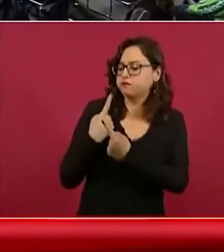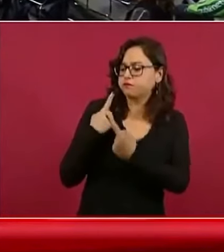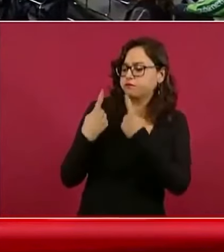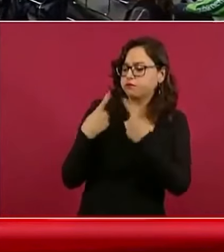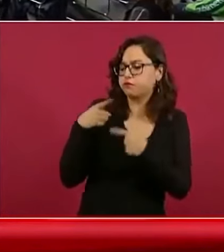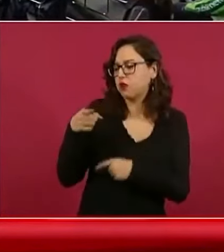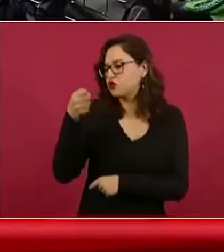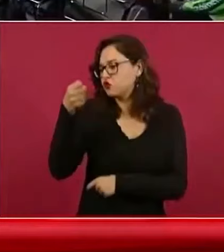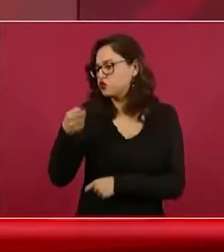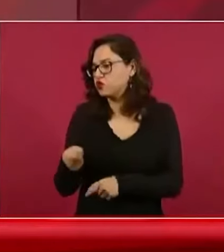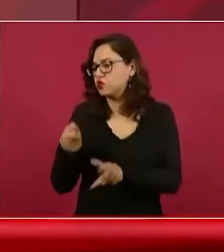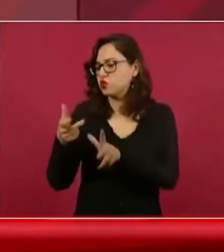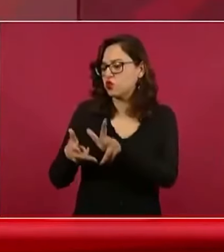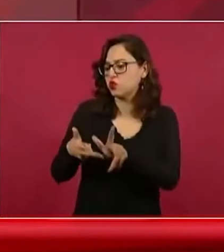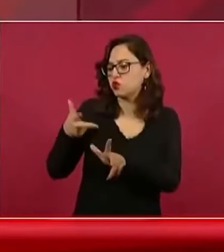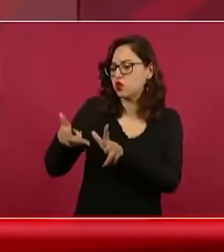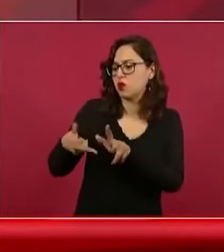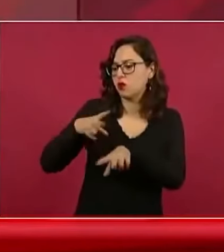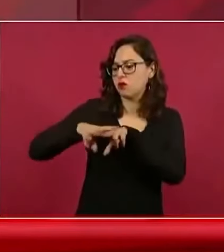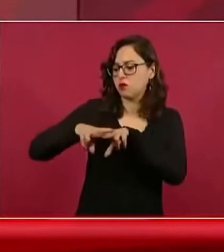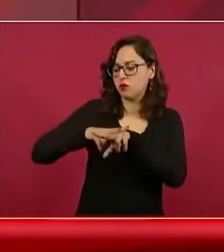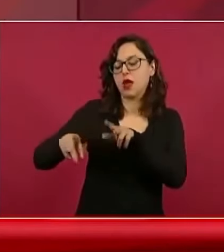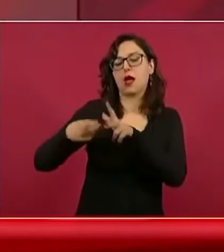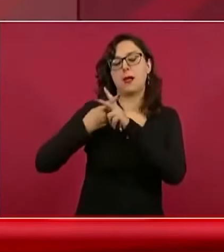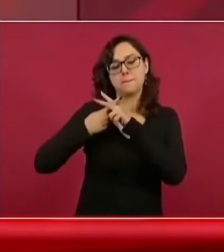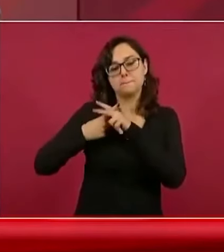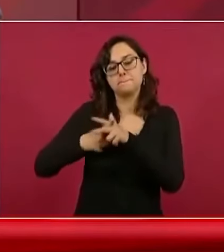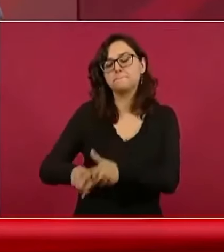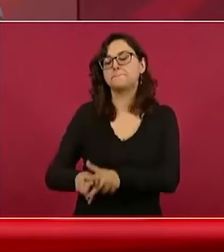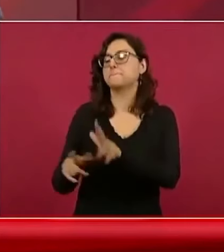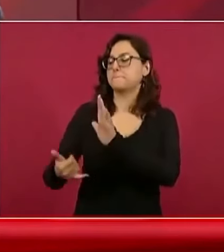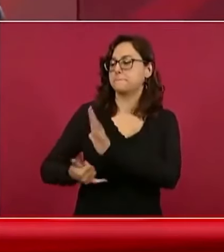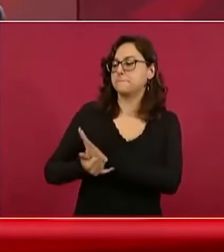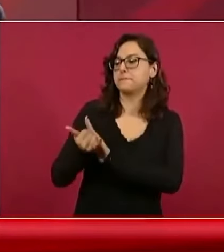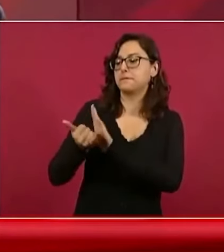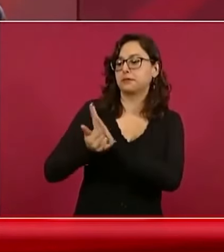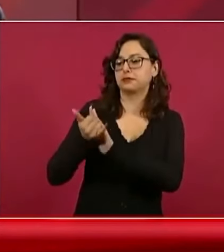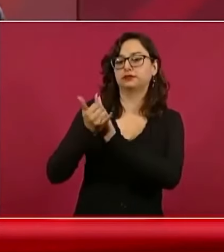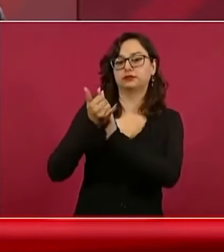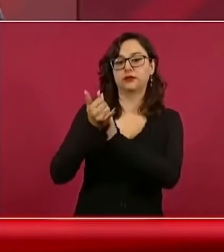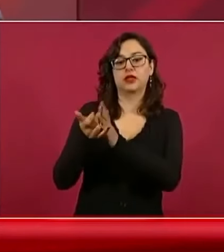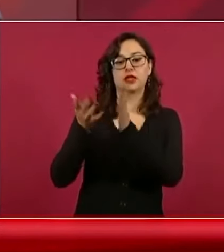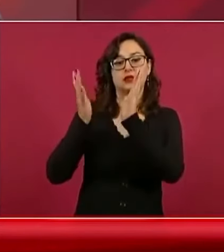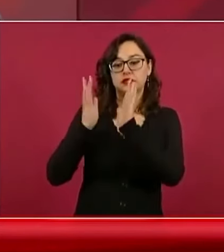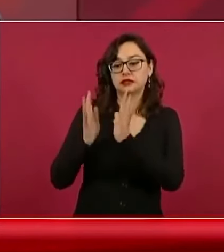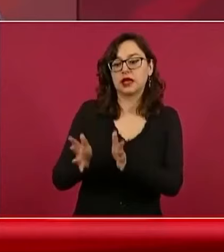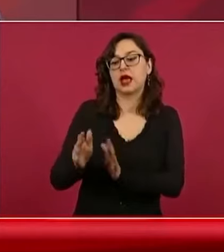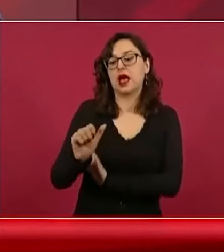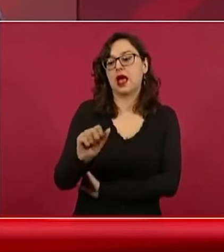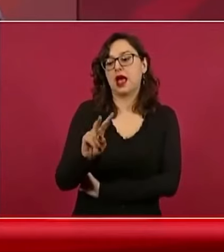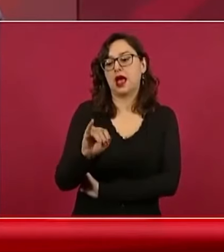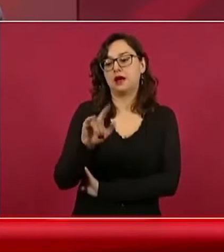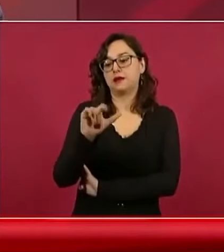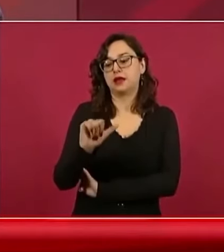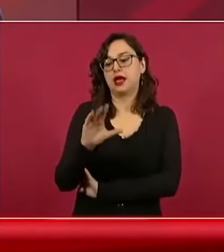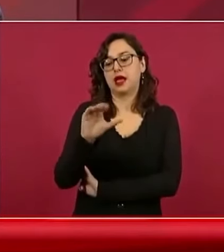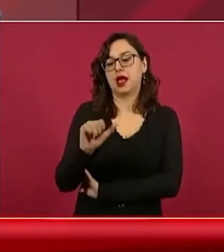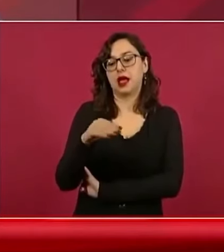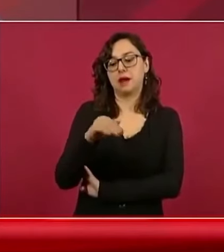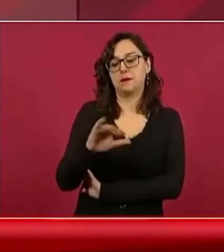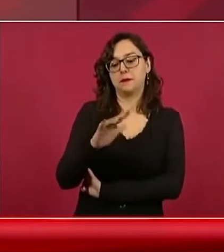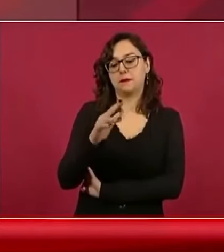y luego lo inicia ávila camacho el tren del sureste lo